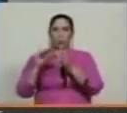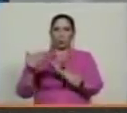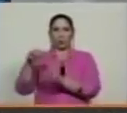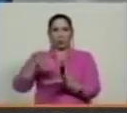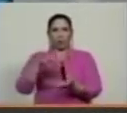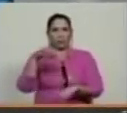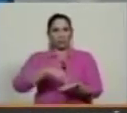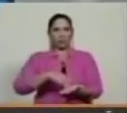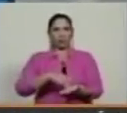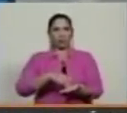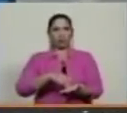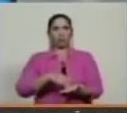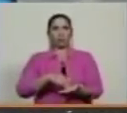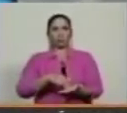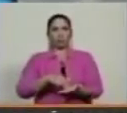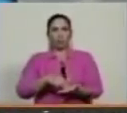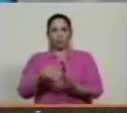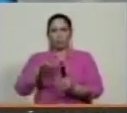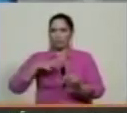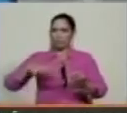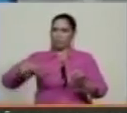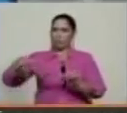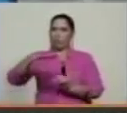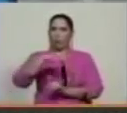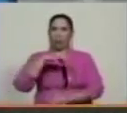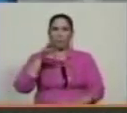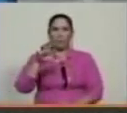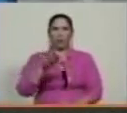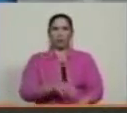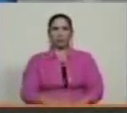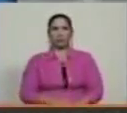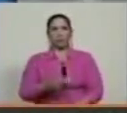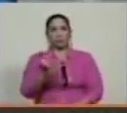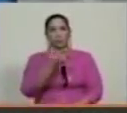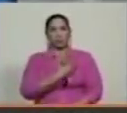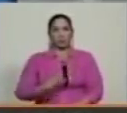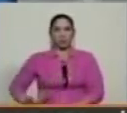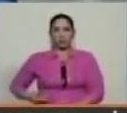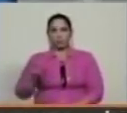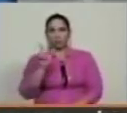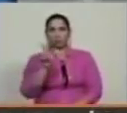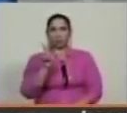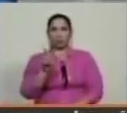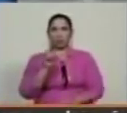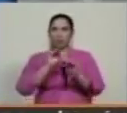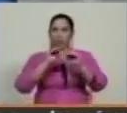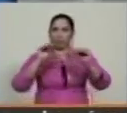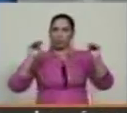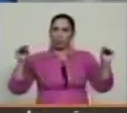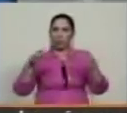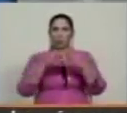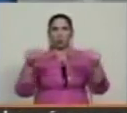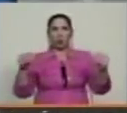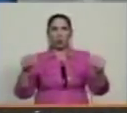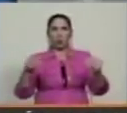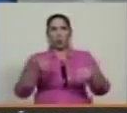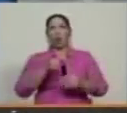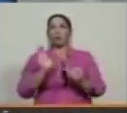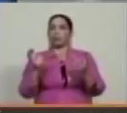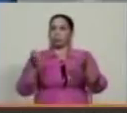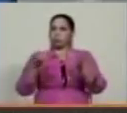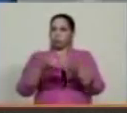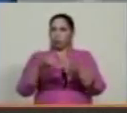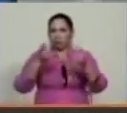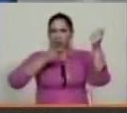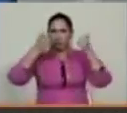Miranda, 700 representantes de todo el país y la exposición del primer vicepresidente de la Tolda Roja, que nos llamaba a todos a esa concepción chavista, comuna